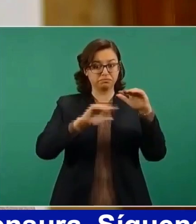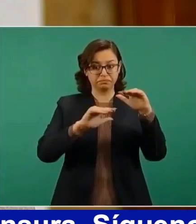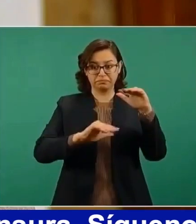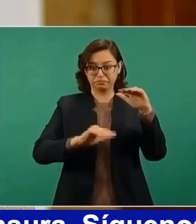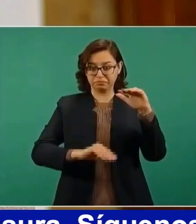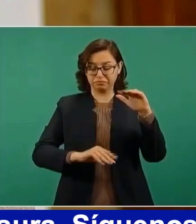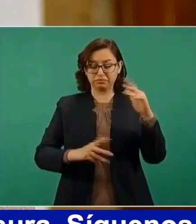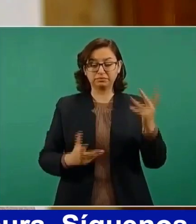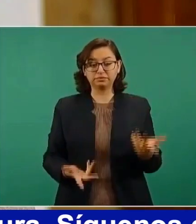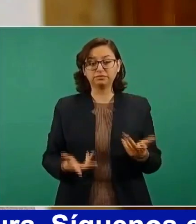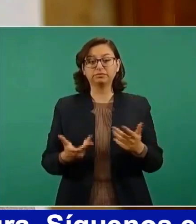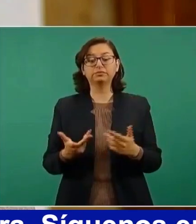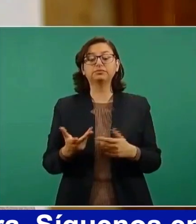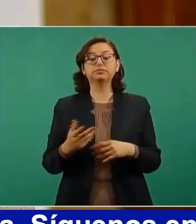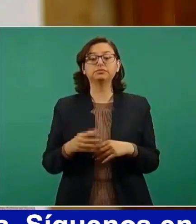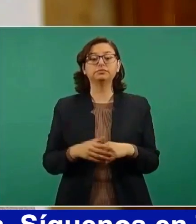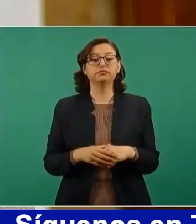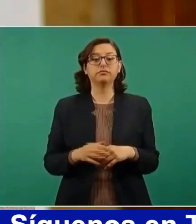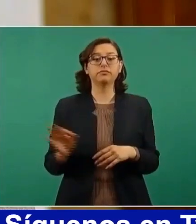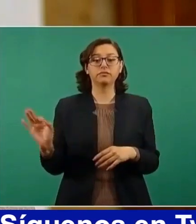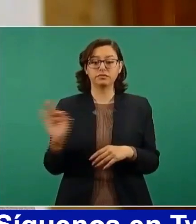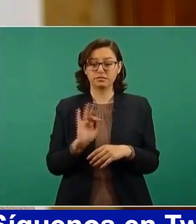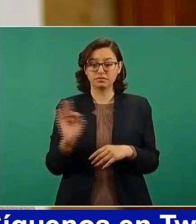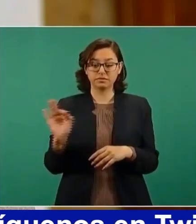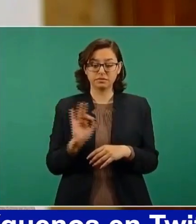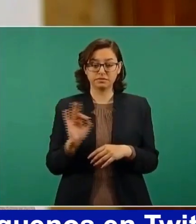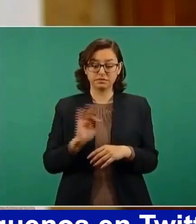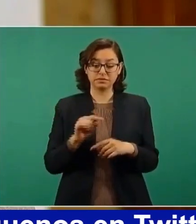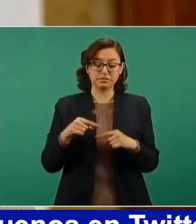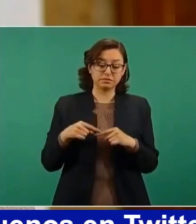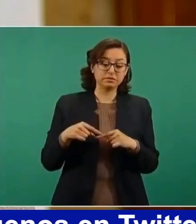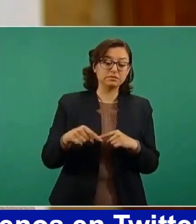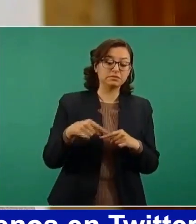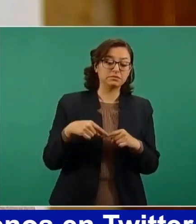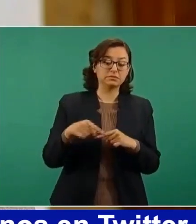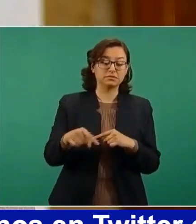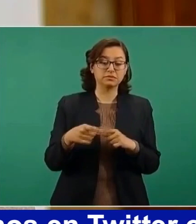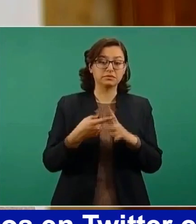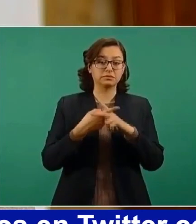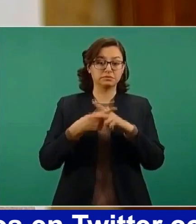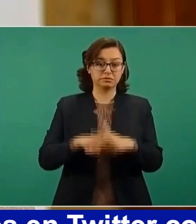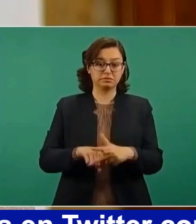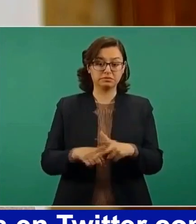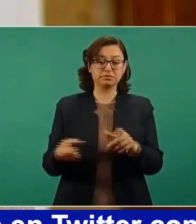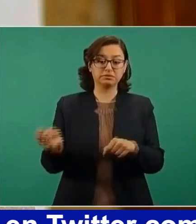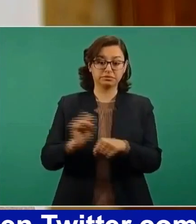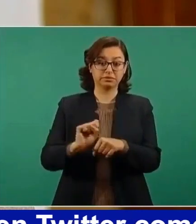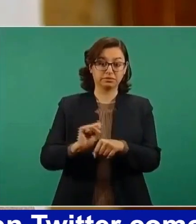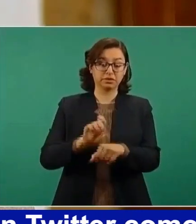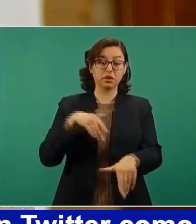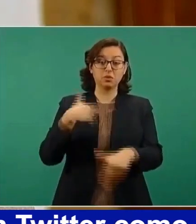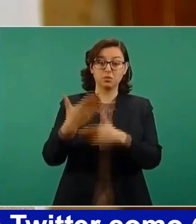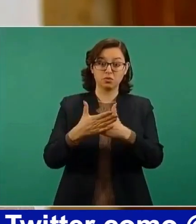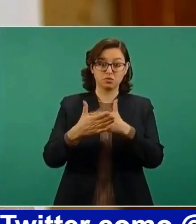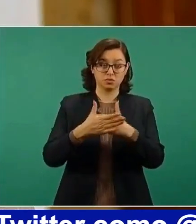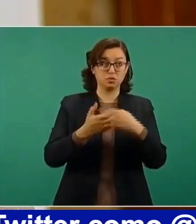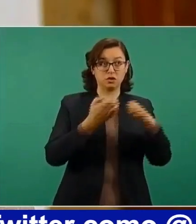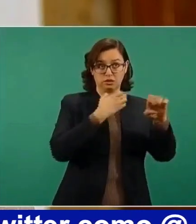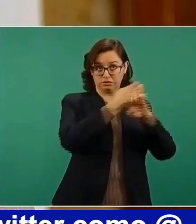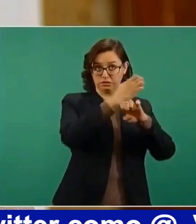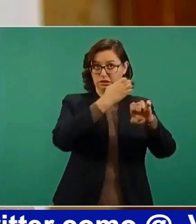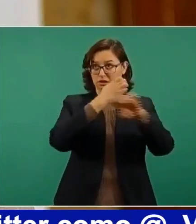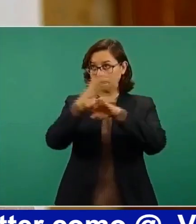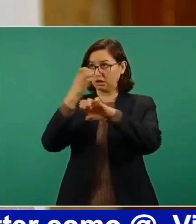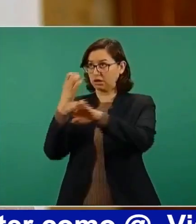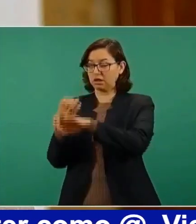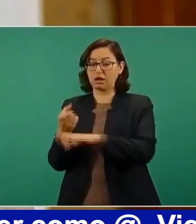Posiblemente a principio de semana tengamos, como todas las semanas, el estado actual de la epidemia de los estados